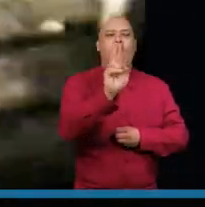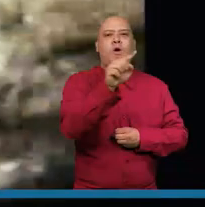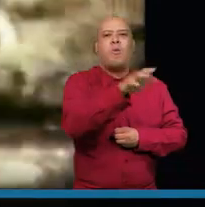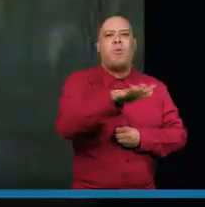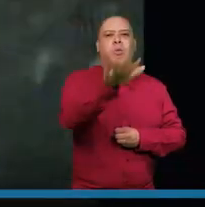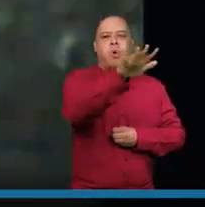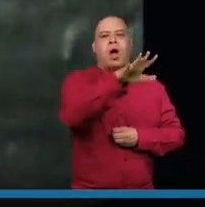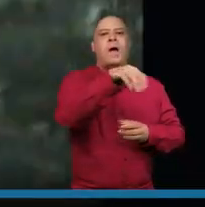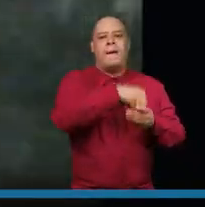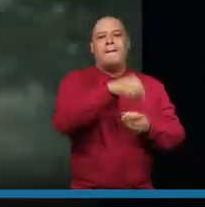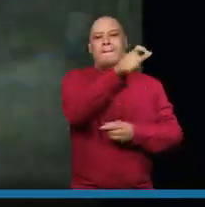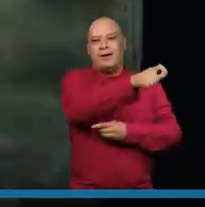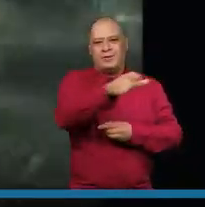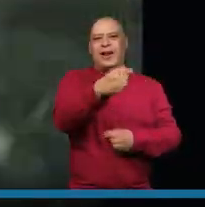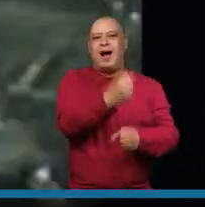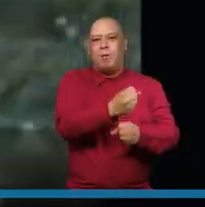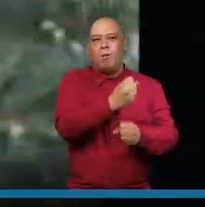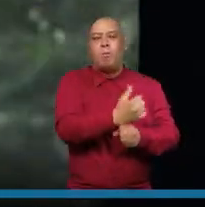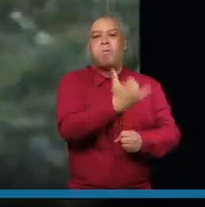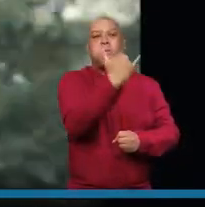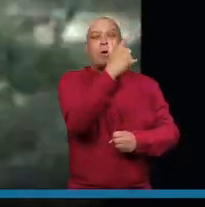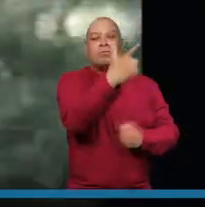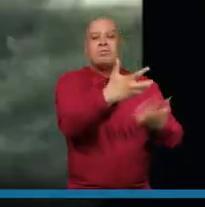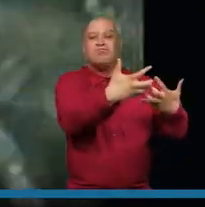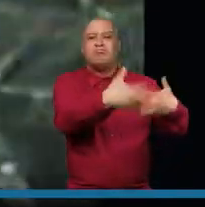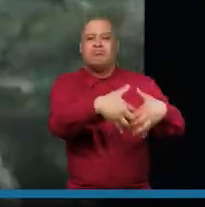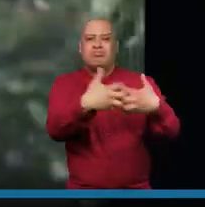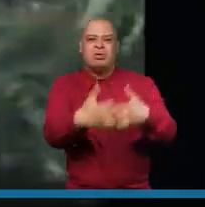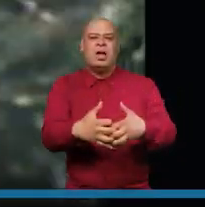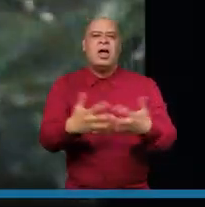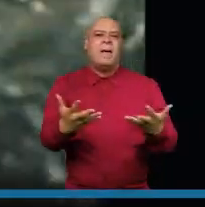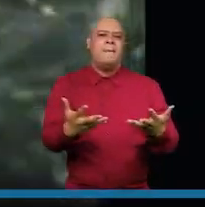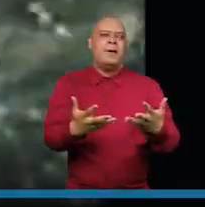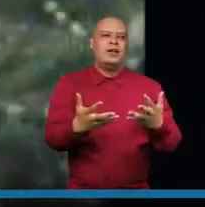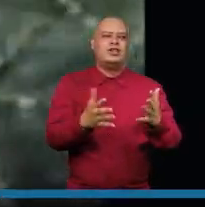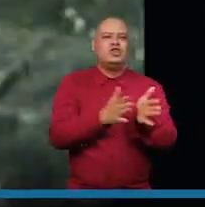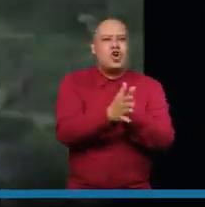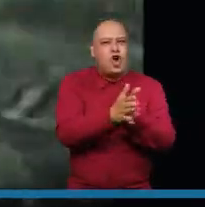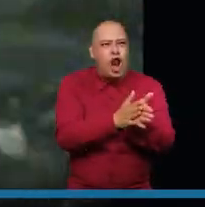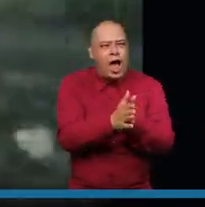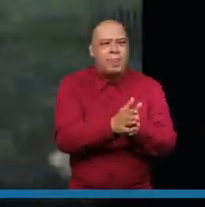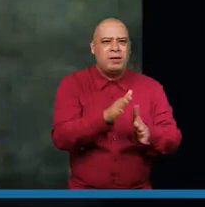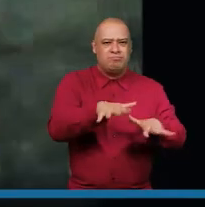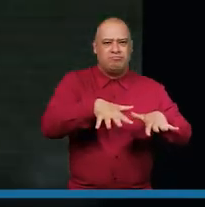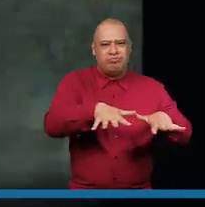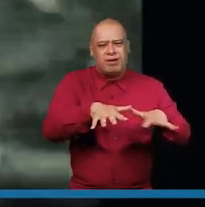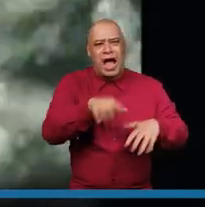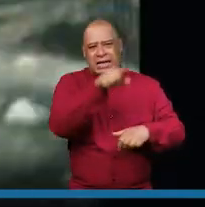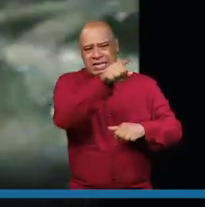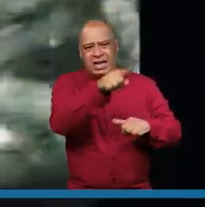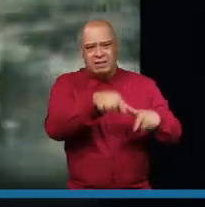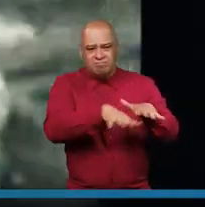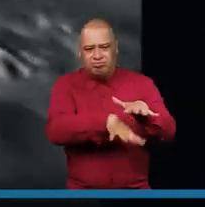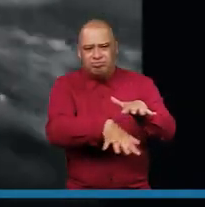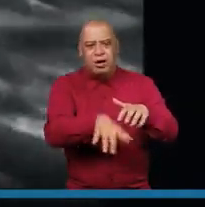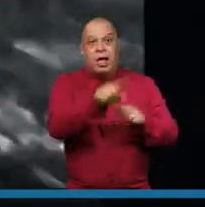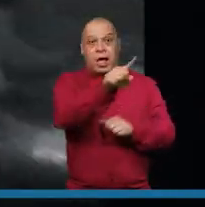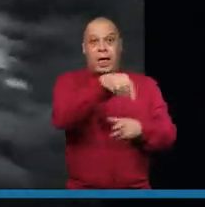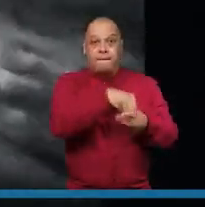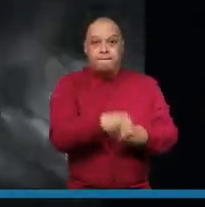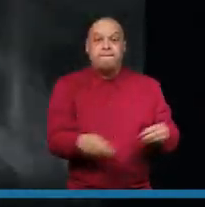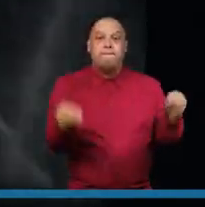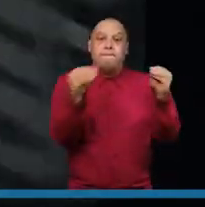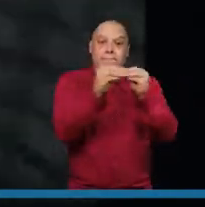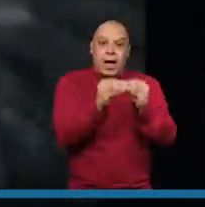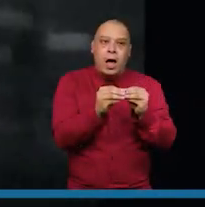también zonas de obreros porque habían fábricas, las primeras trilladoras, chocolaterías, etc. Por eso hace que